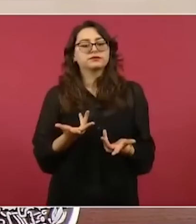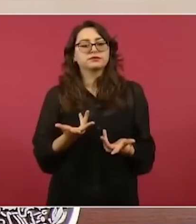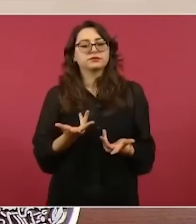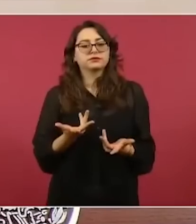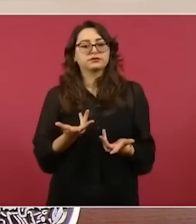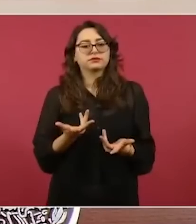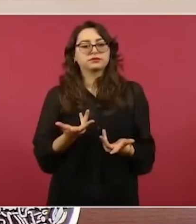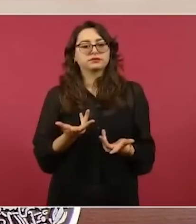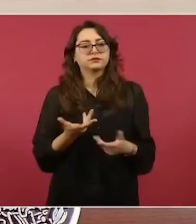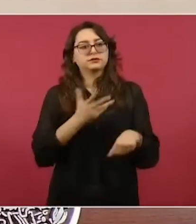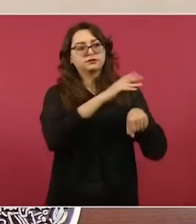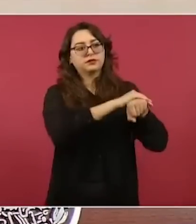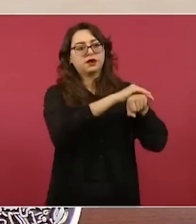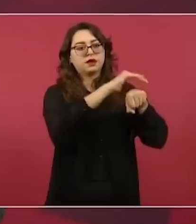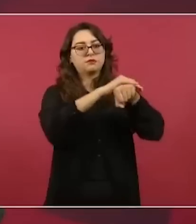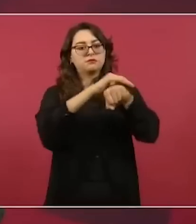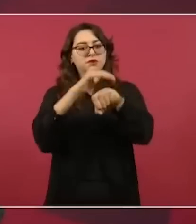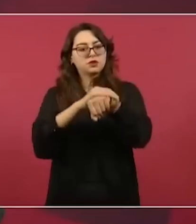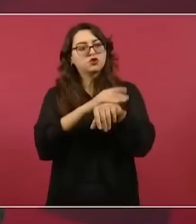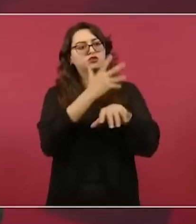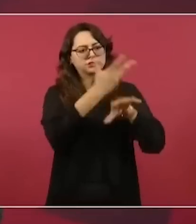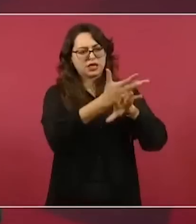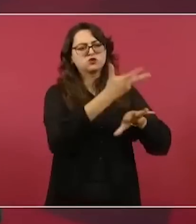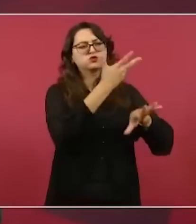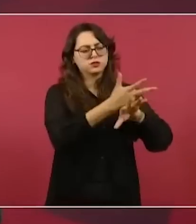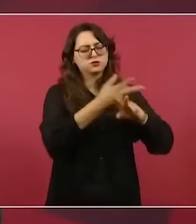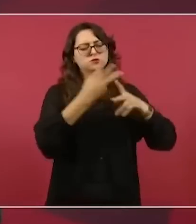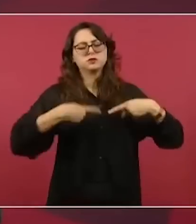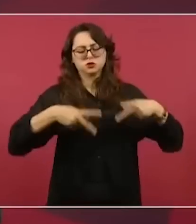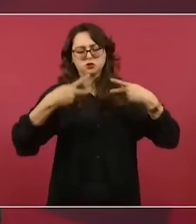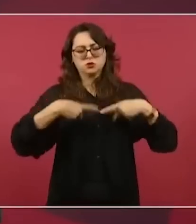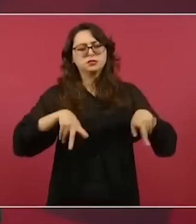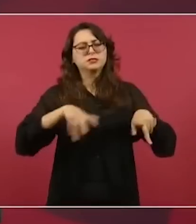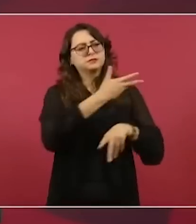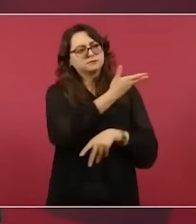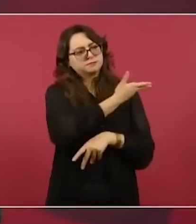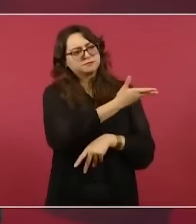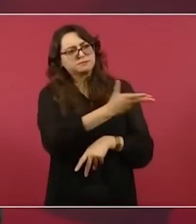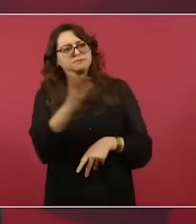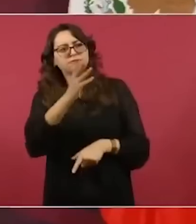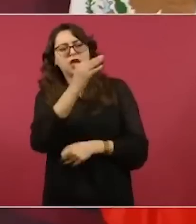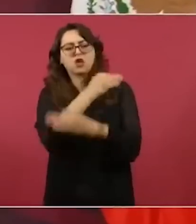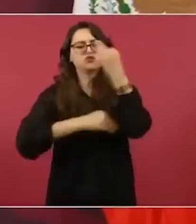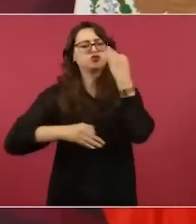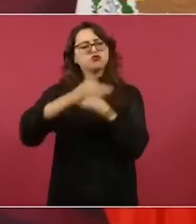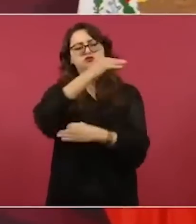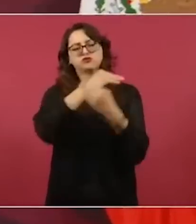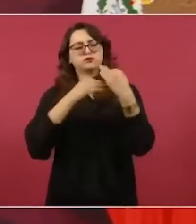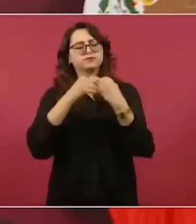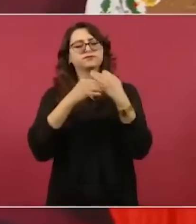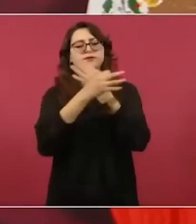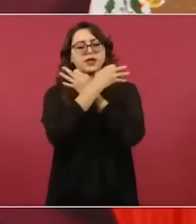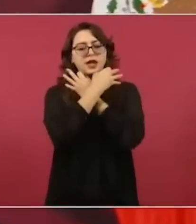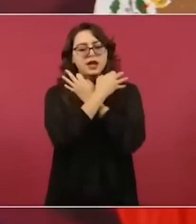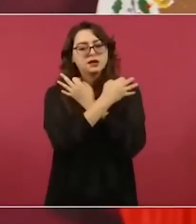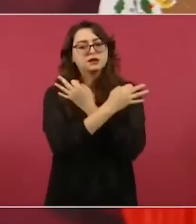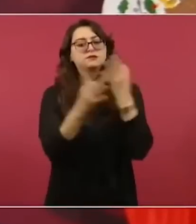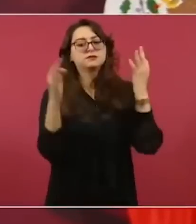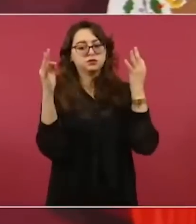a nuestros amigos estadounidenses, de que a la hora